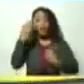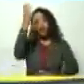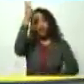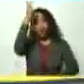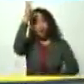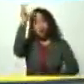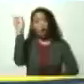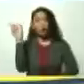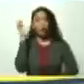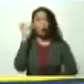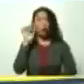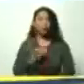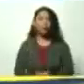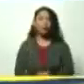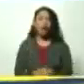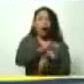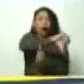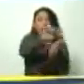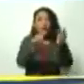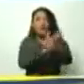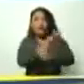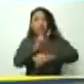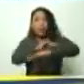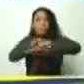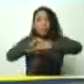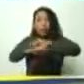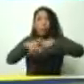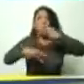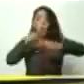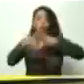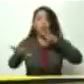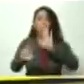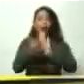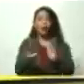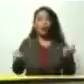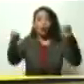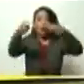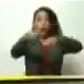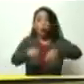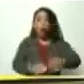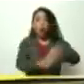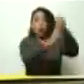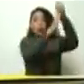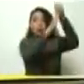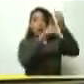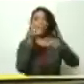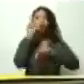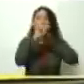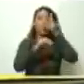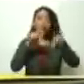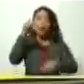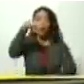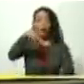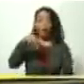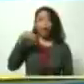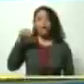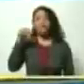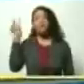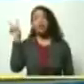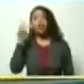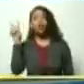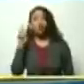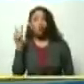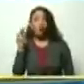a el viceministro de políticas antibloqueo y líder del Twitter en Venezuela, William Castillo,